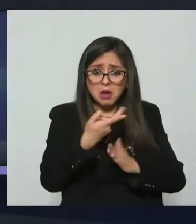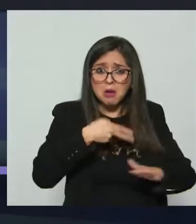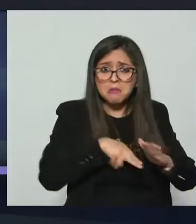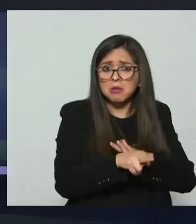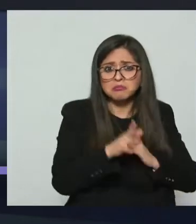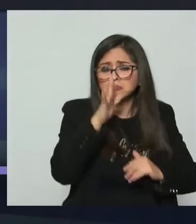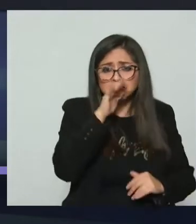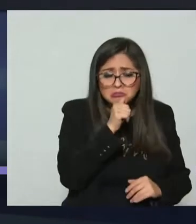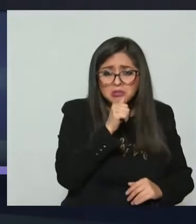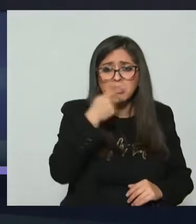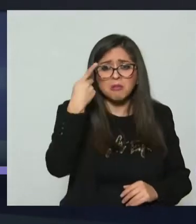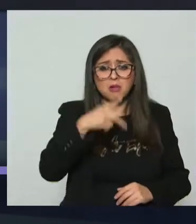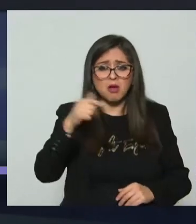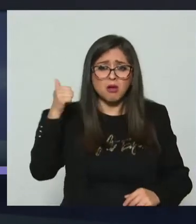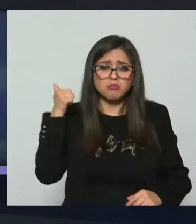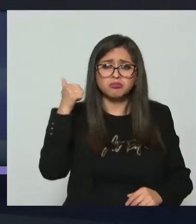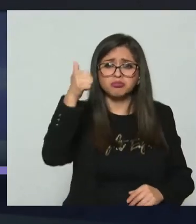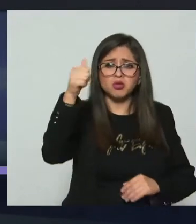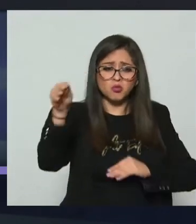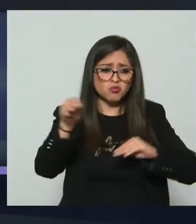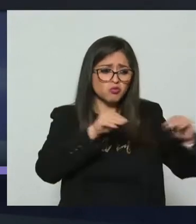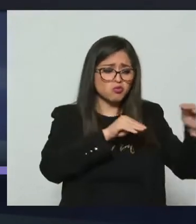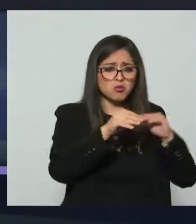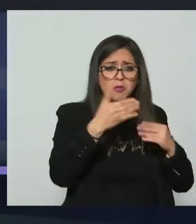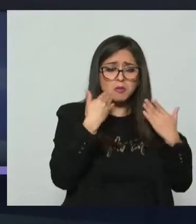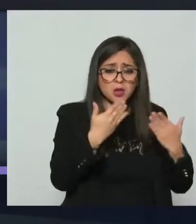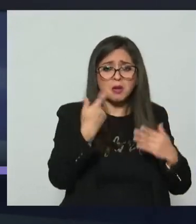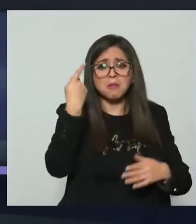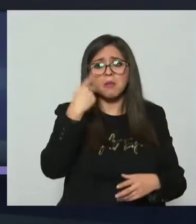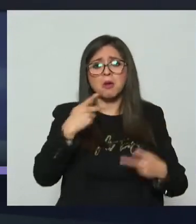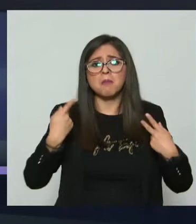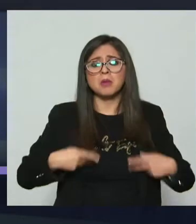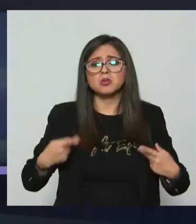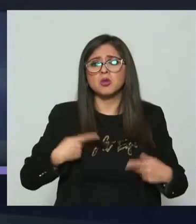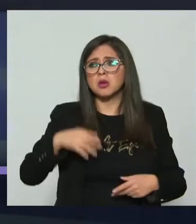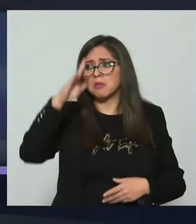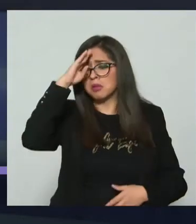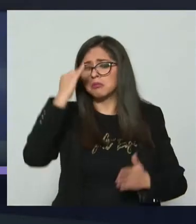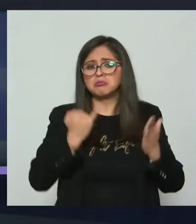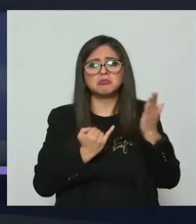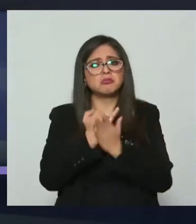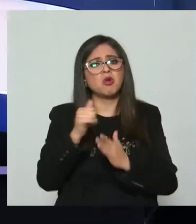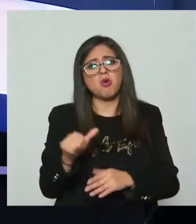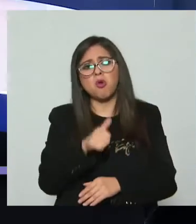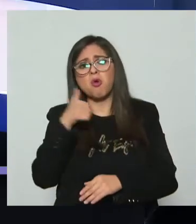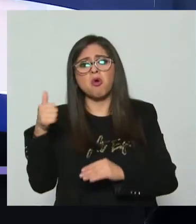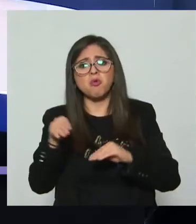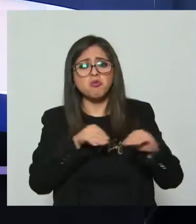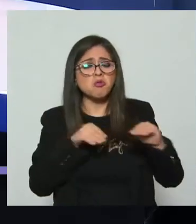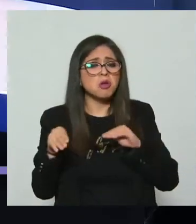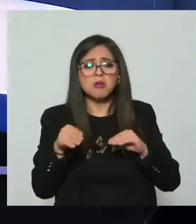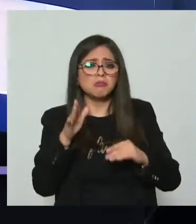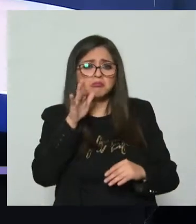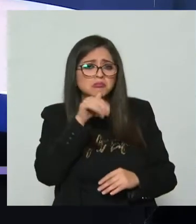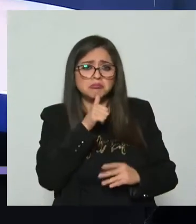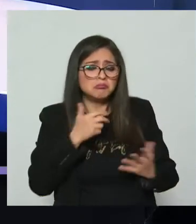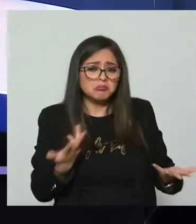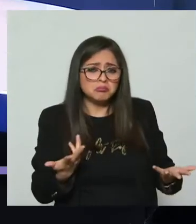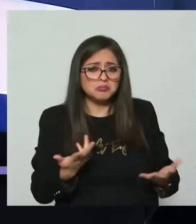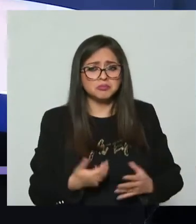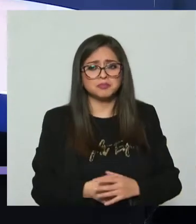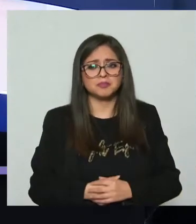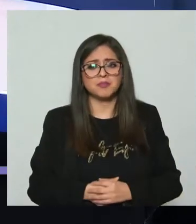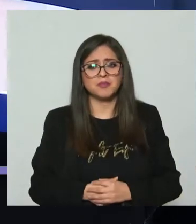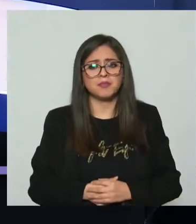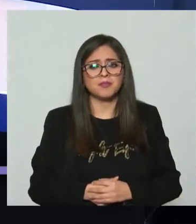muy importante y la gente ha optado por otro tipo de movilidad que pues no es la más adecuada. En